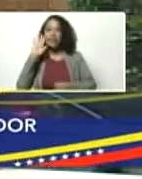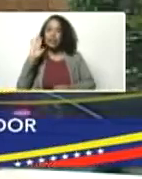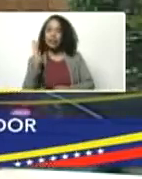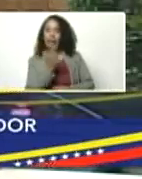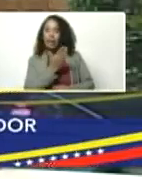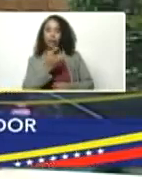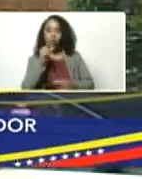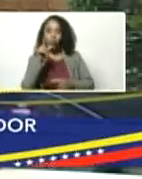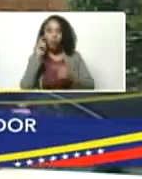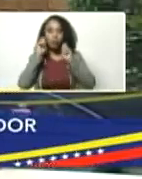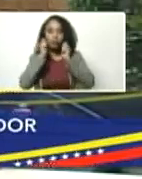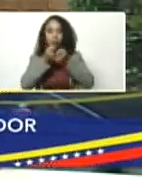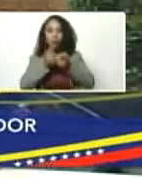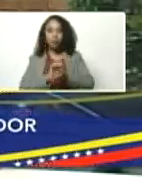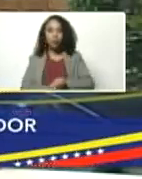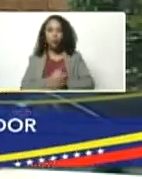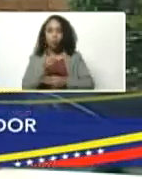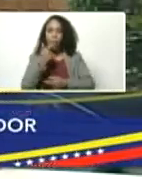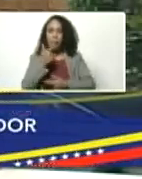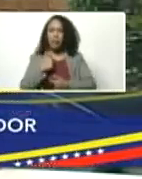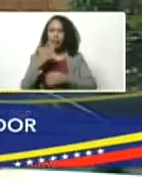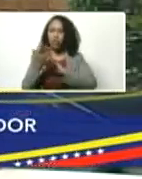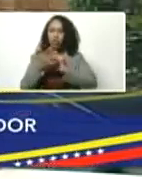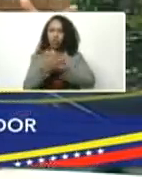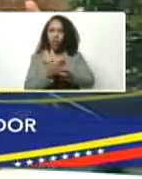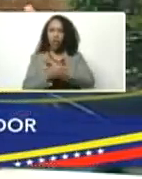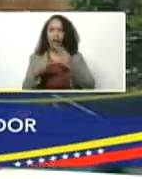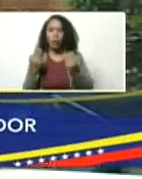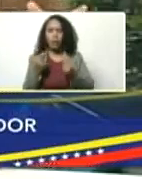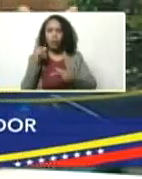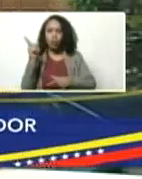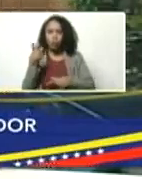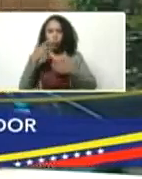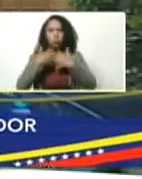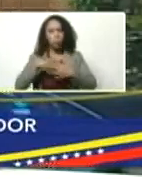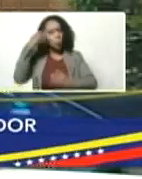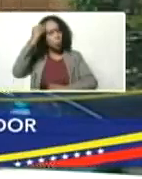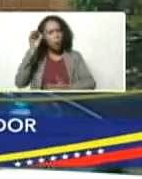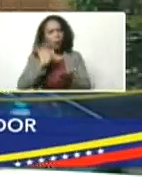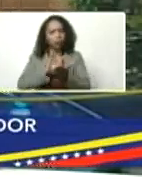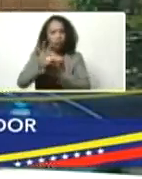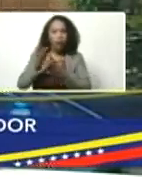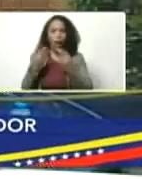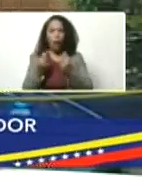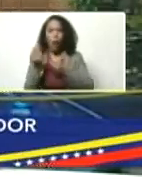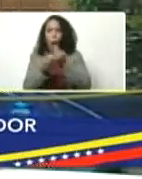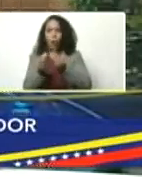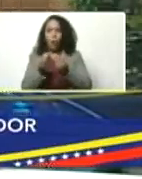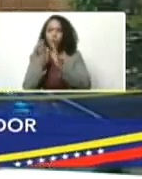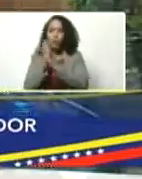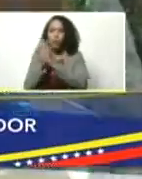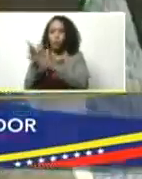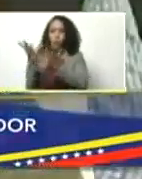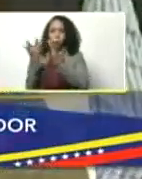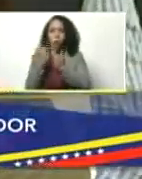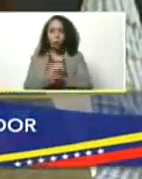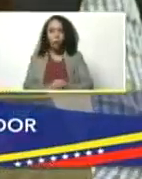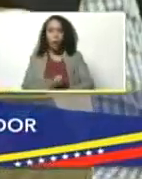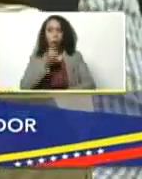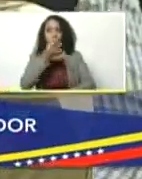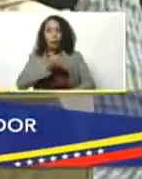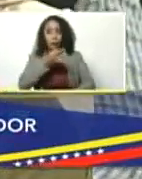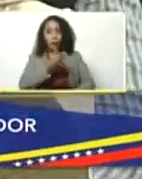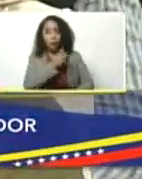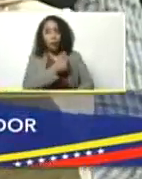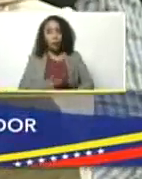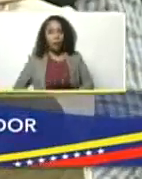tú como economista, hombre reflexivo, estratega en la economía? Loyo, por favor. Sí, buenas tardes, presidente,